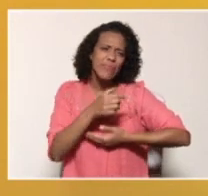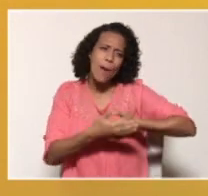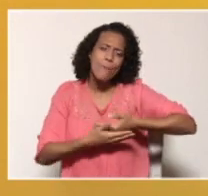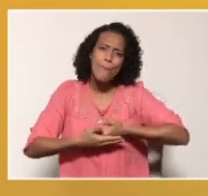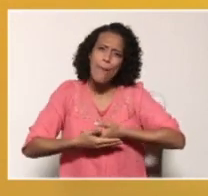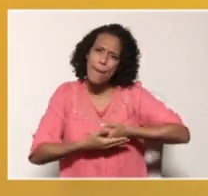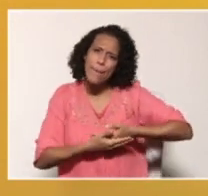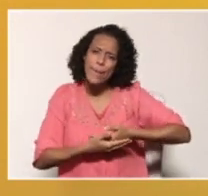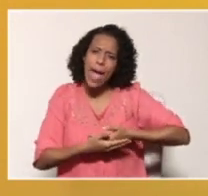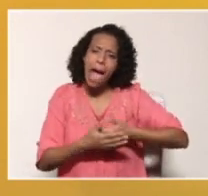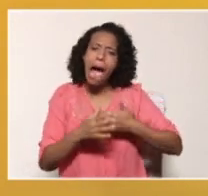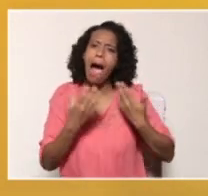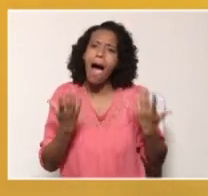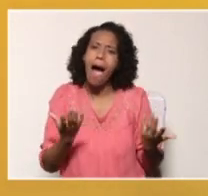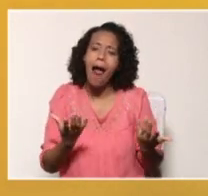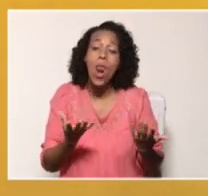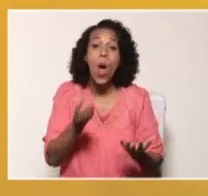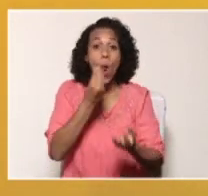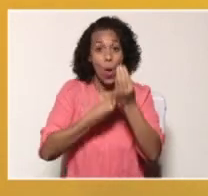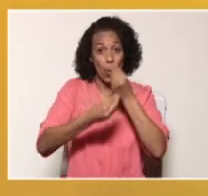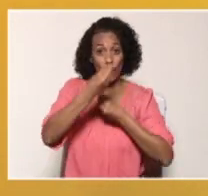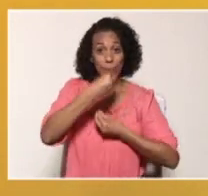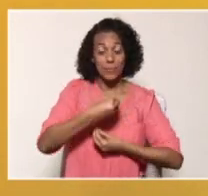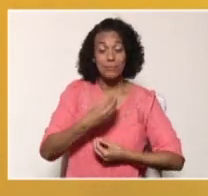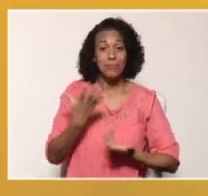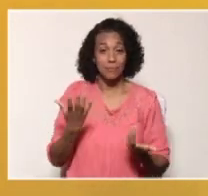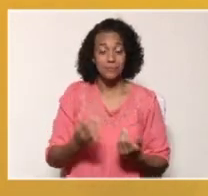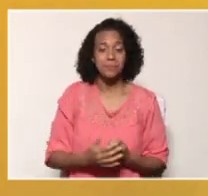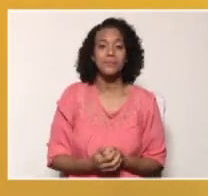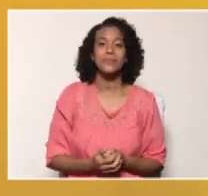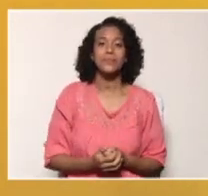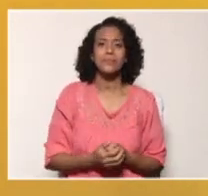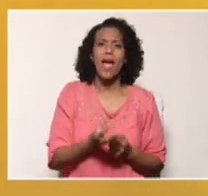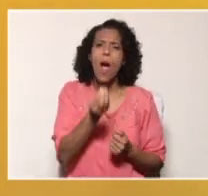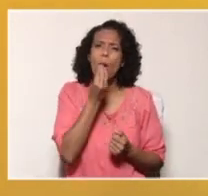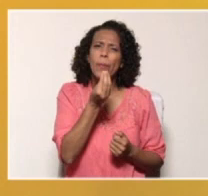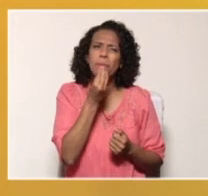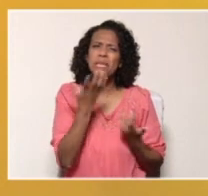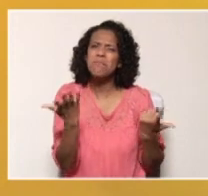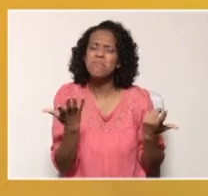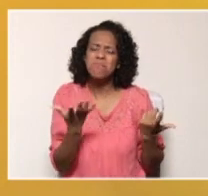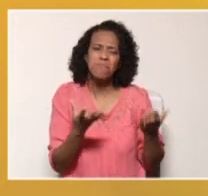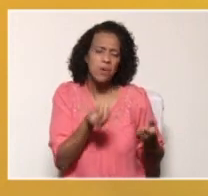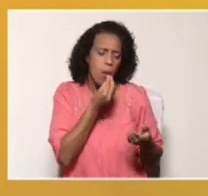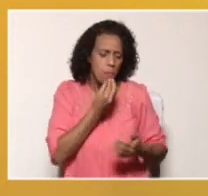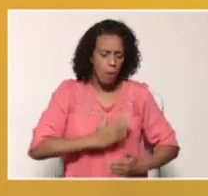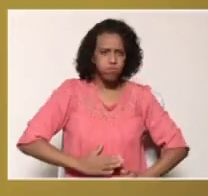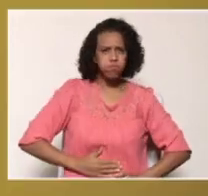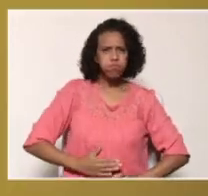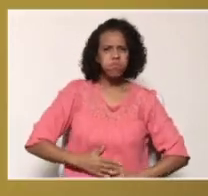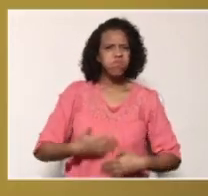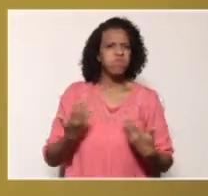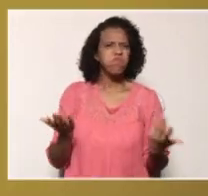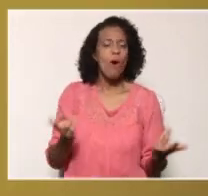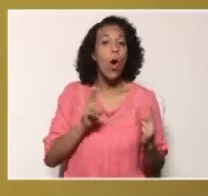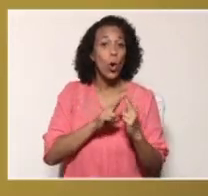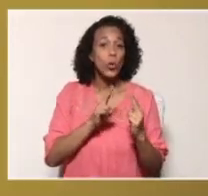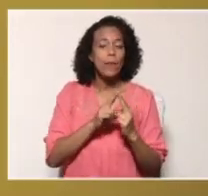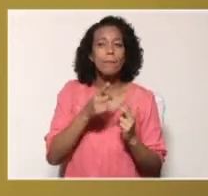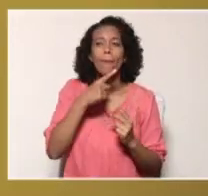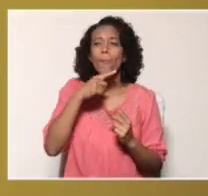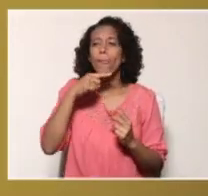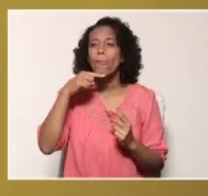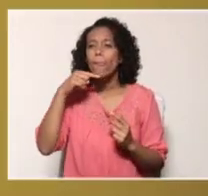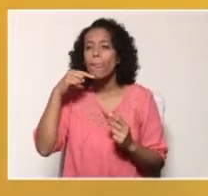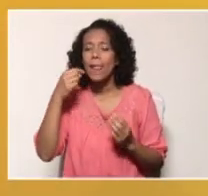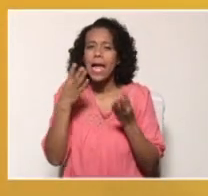si comenzamos con los alimentos? Estos alimentos le va a permitir al niño y la niña conocer